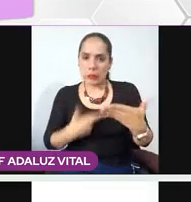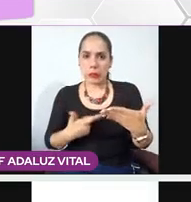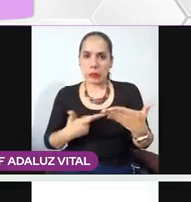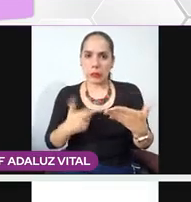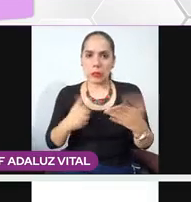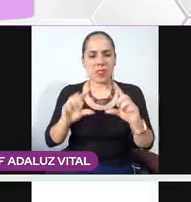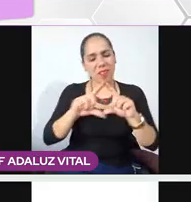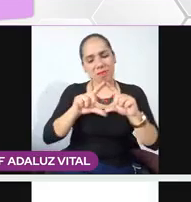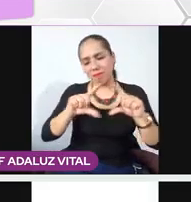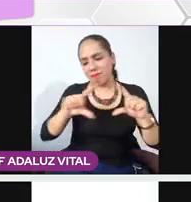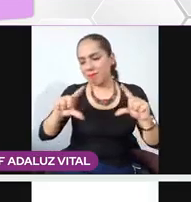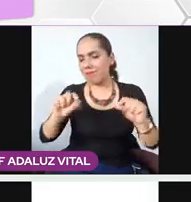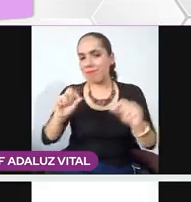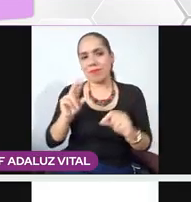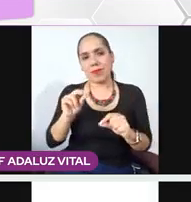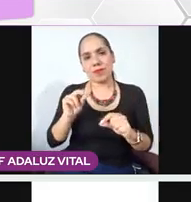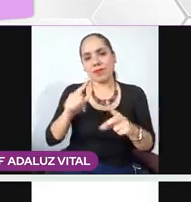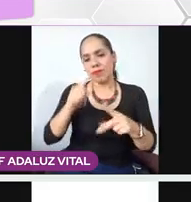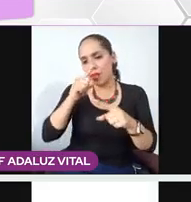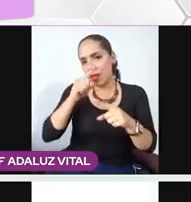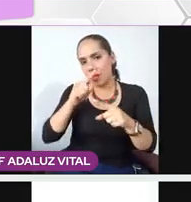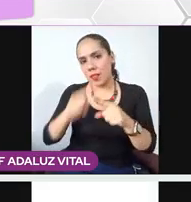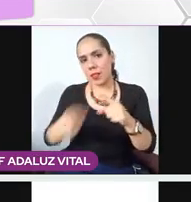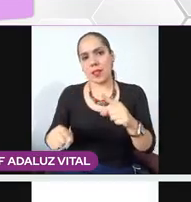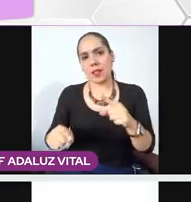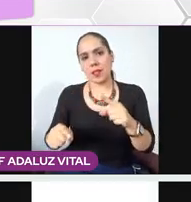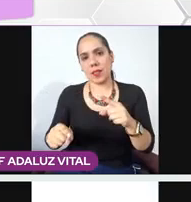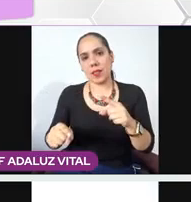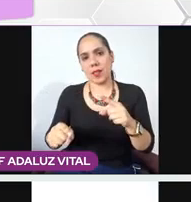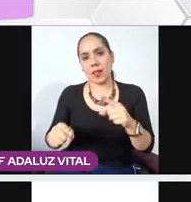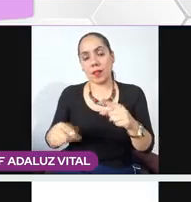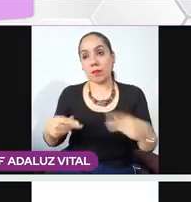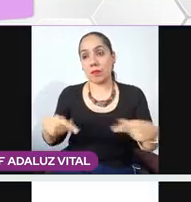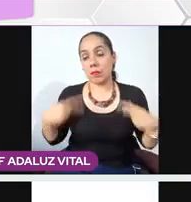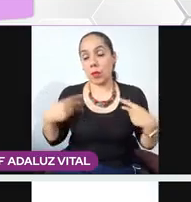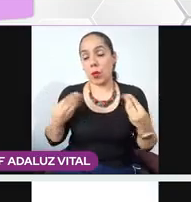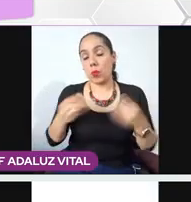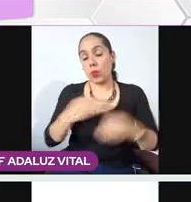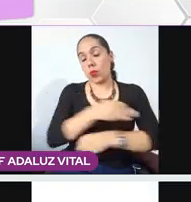mayoría o la mitad de la población mexicana lo está viviendo, ¿no? Ahí son